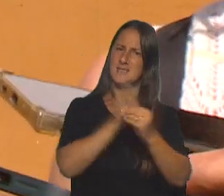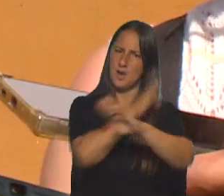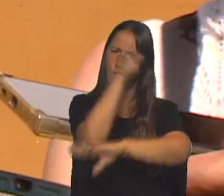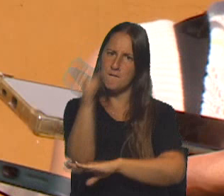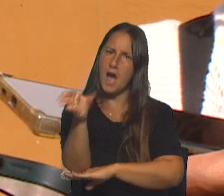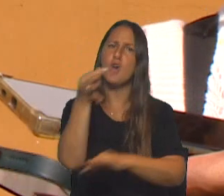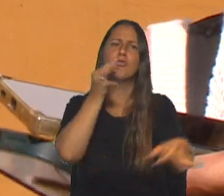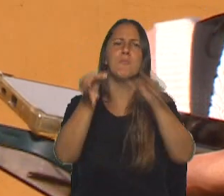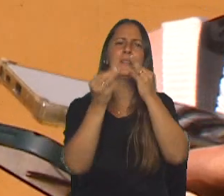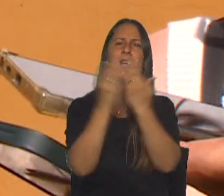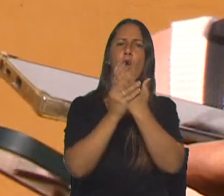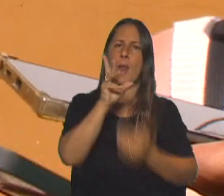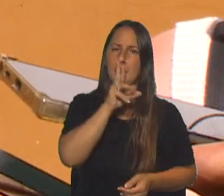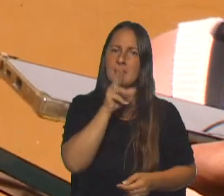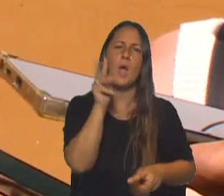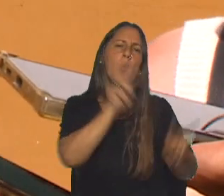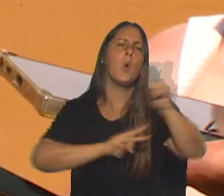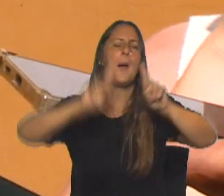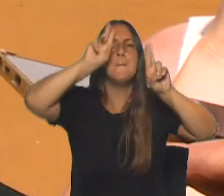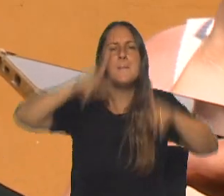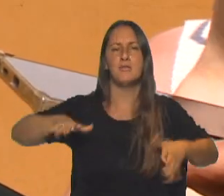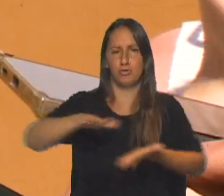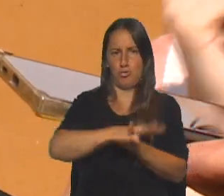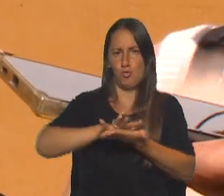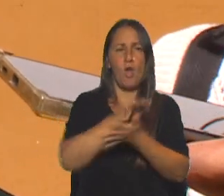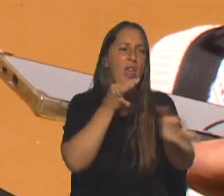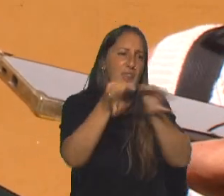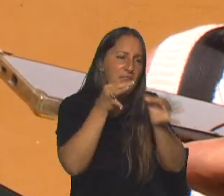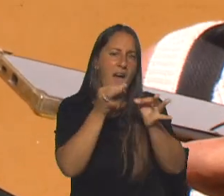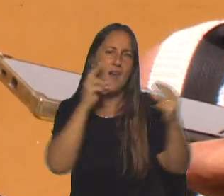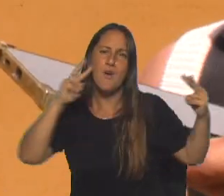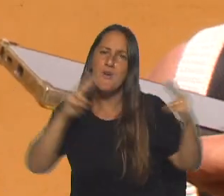y buscar una salida a los problemas que tenemos que solucionar con diálogo y con encuentro como lo hacemos desde hoy.